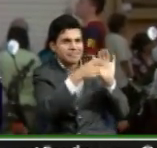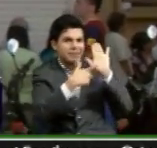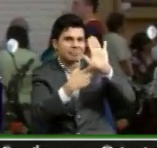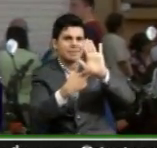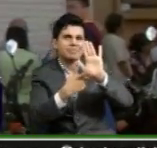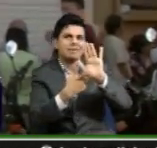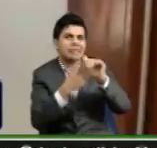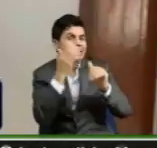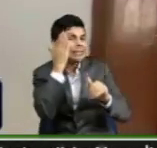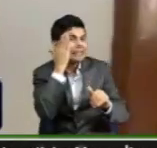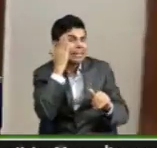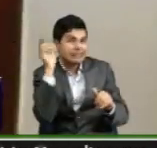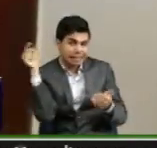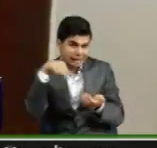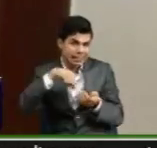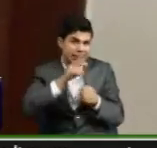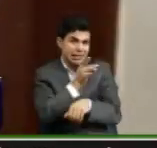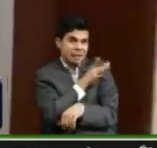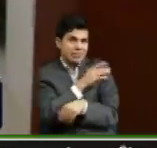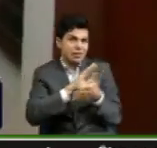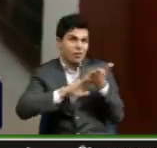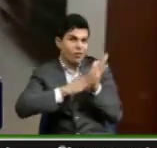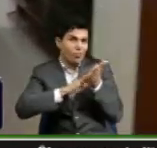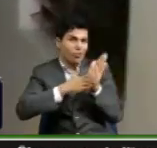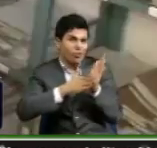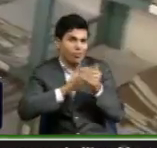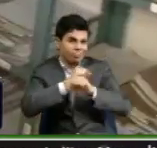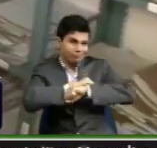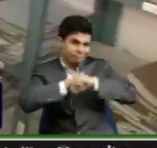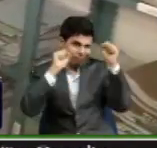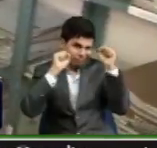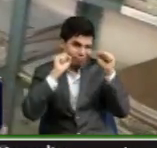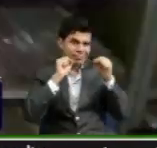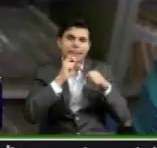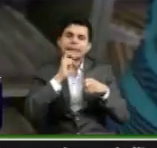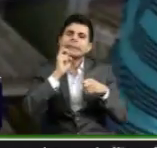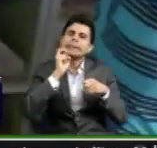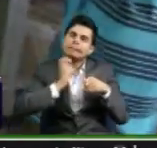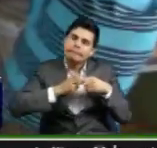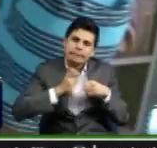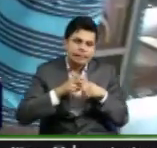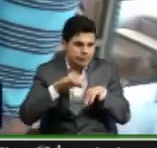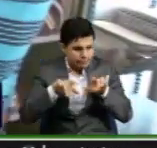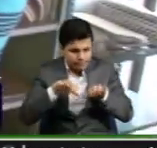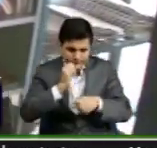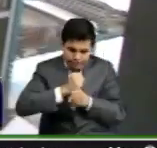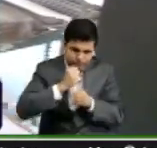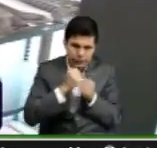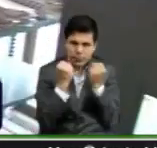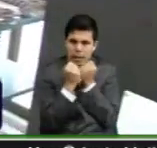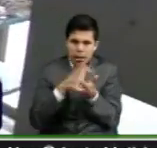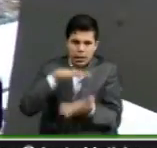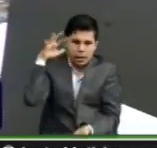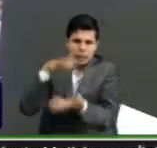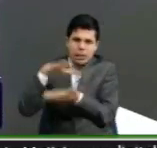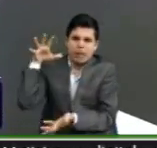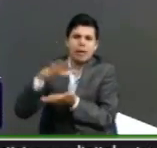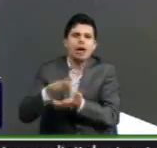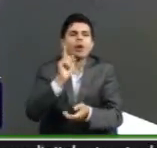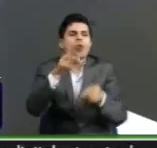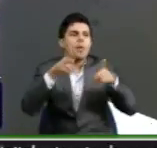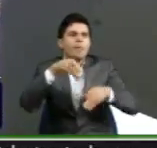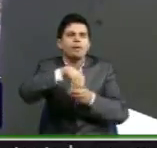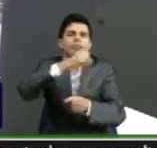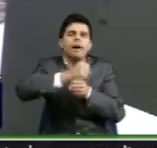seccional floridablanca manifiestan que los retrasos de las investigaciones que se adelantan en esta seccional se debe a la falta de persona